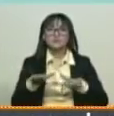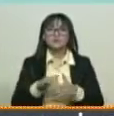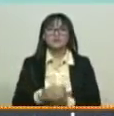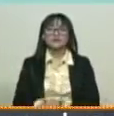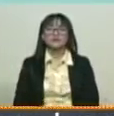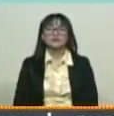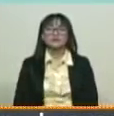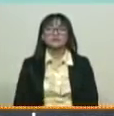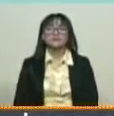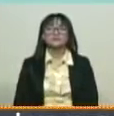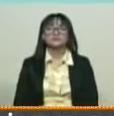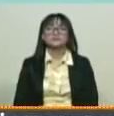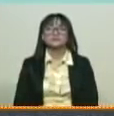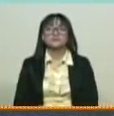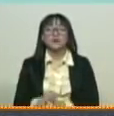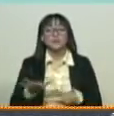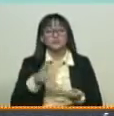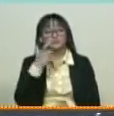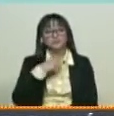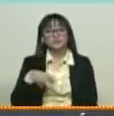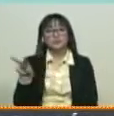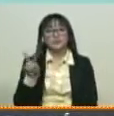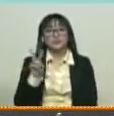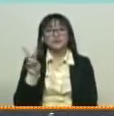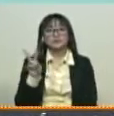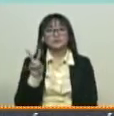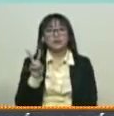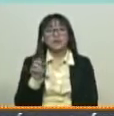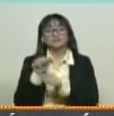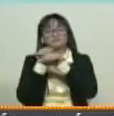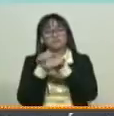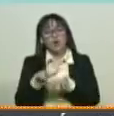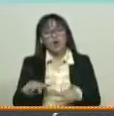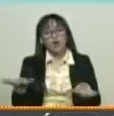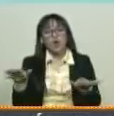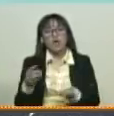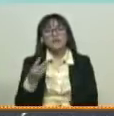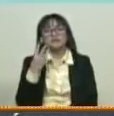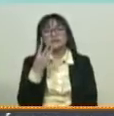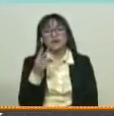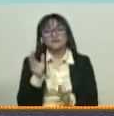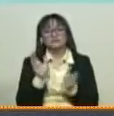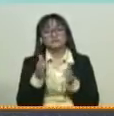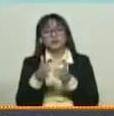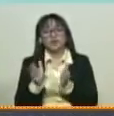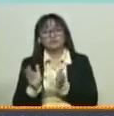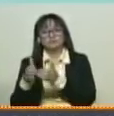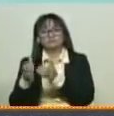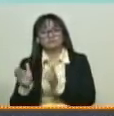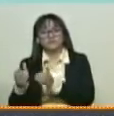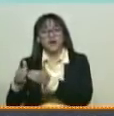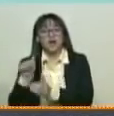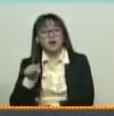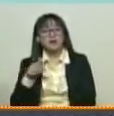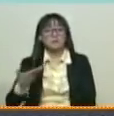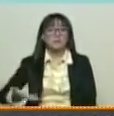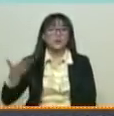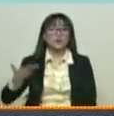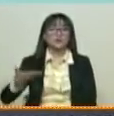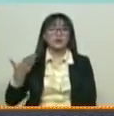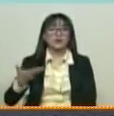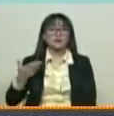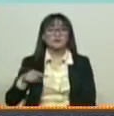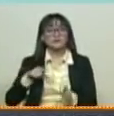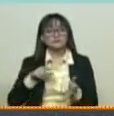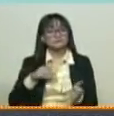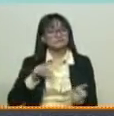Bueno, el movimiento Somos Venezuela se ha desplegado en tres ejes fundamentales. Hemos recorrido el